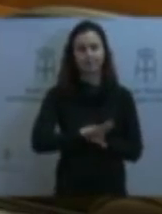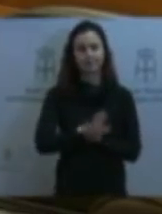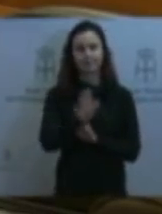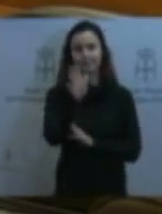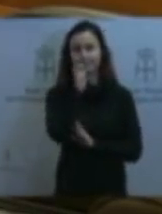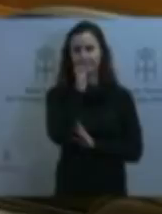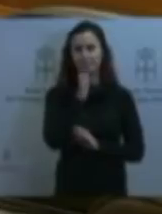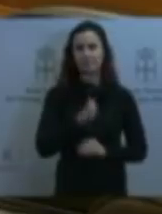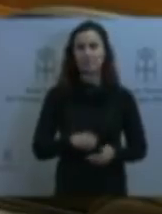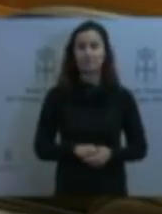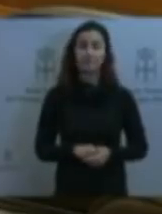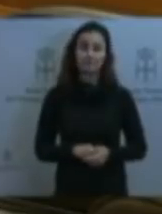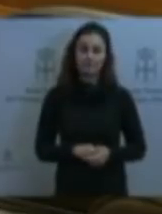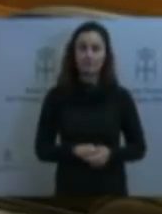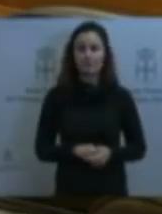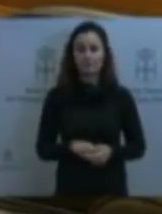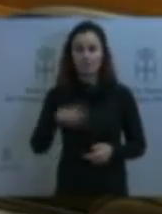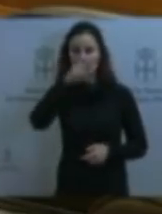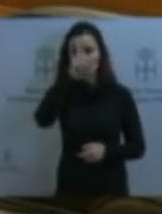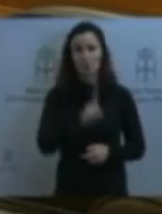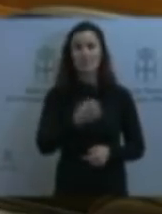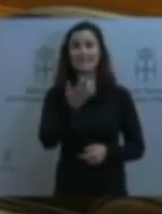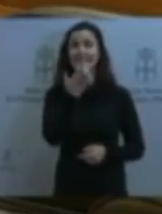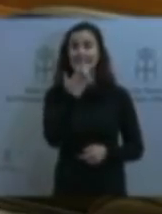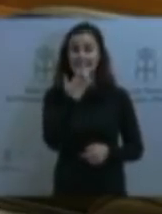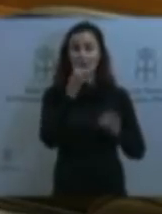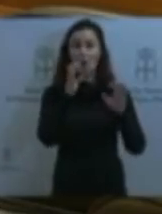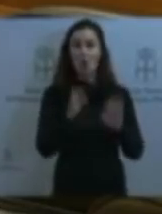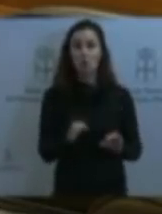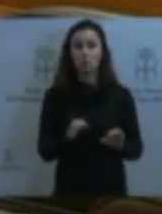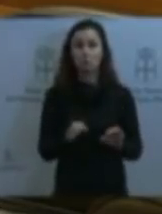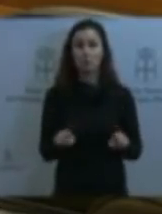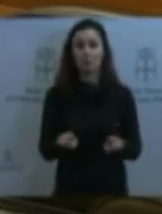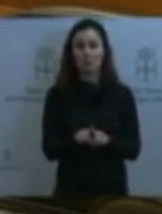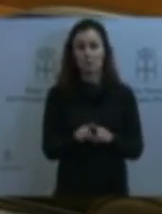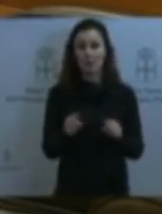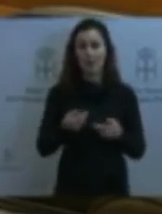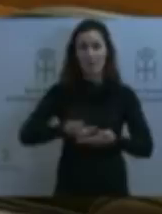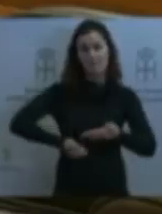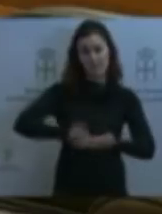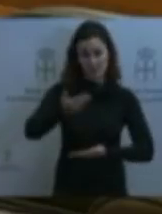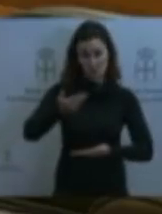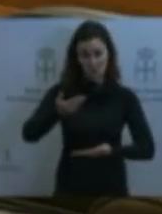el contenido de una columna que pone